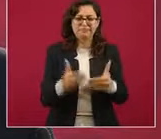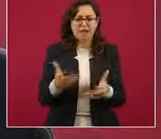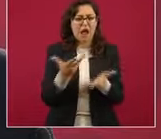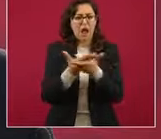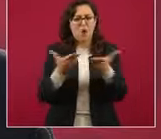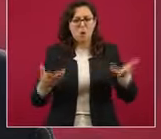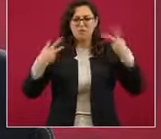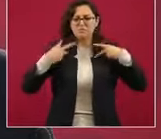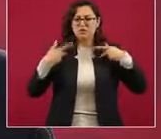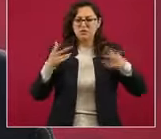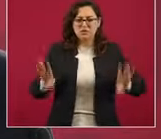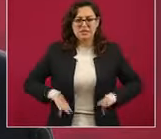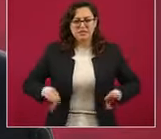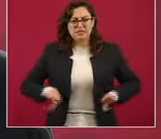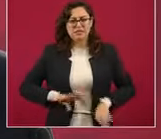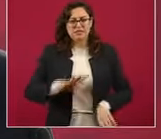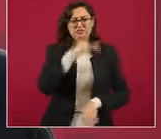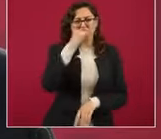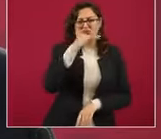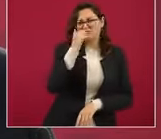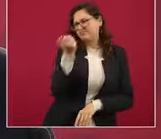corrupto.